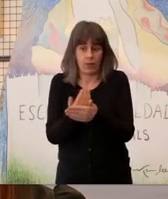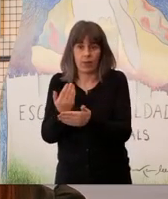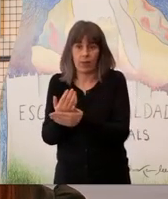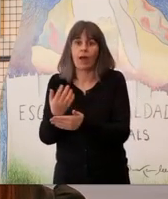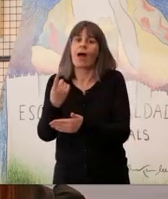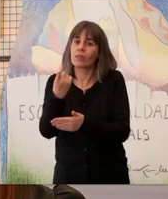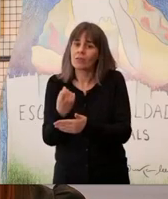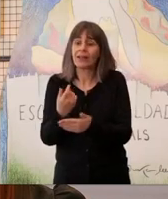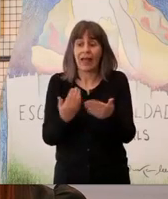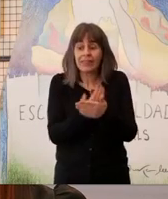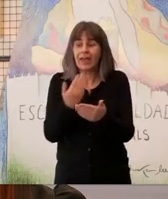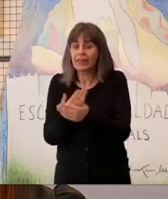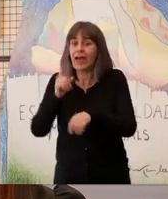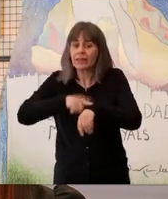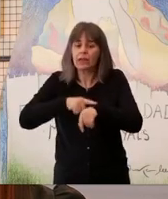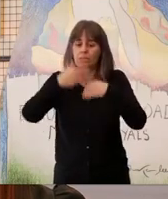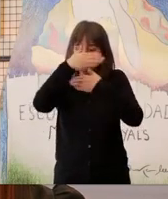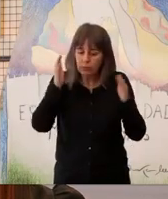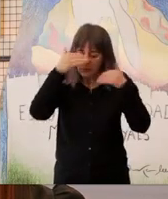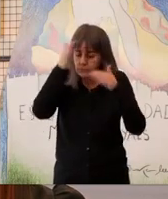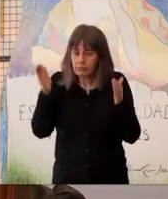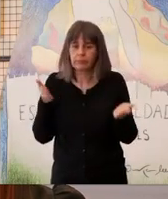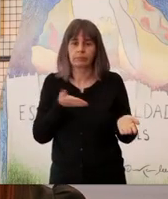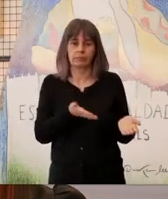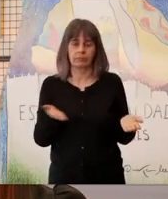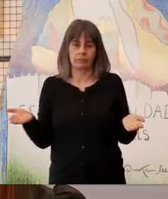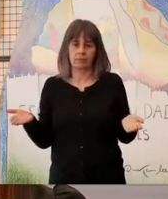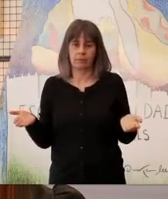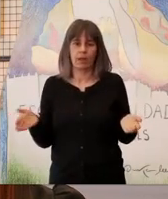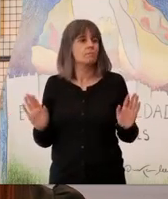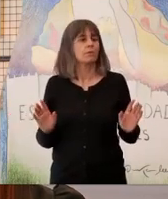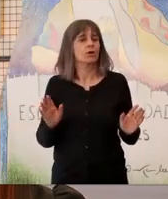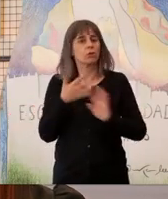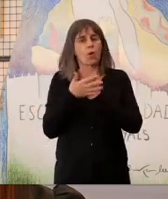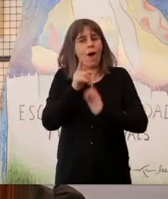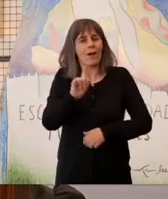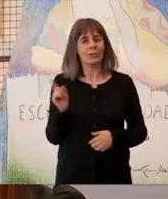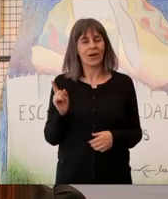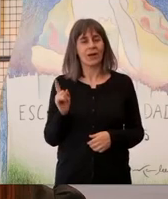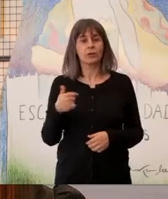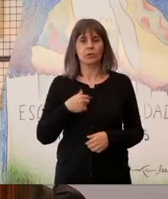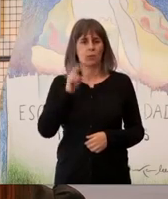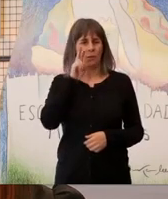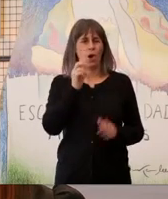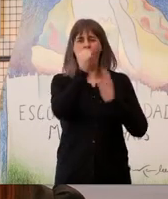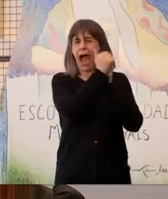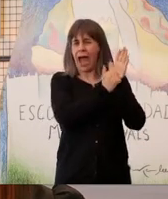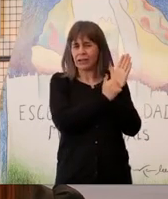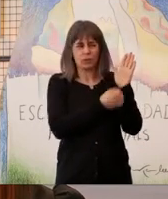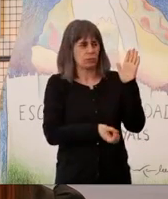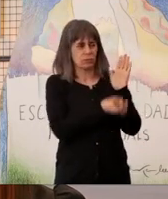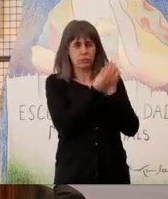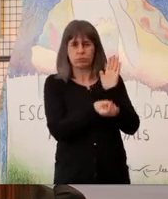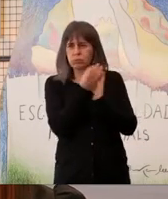un hueco cotidiano suficiente pero no se discute digo cuando empecé a ver que salían y artículos hablando de esto y